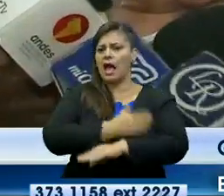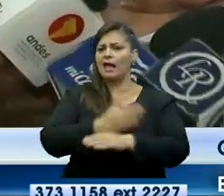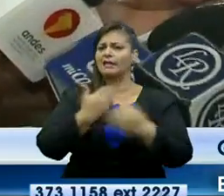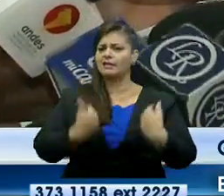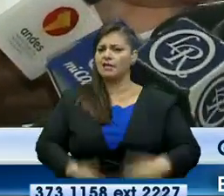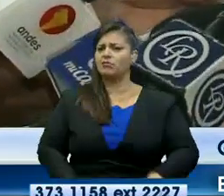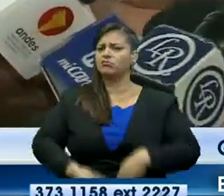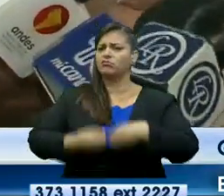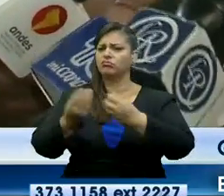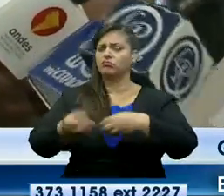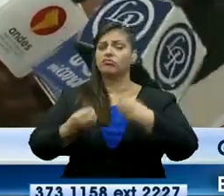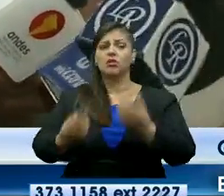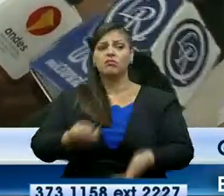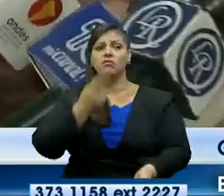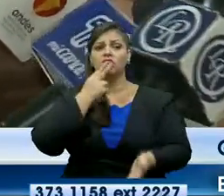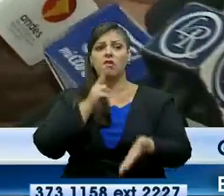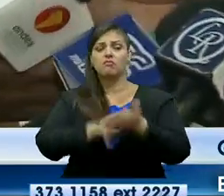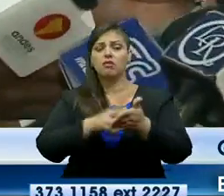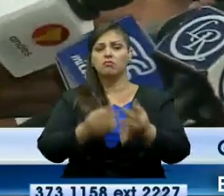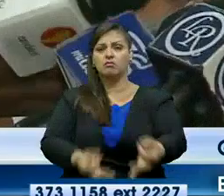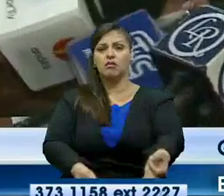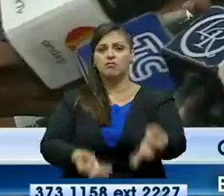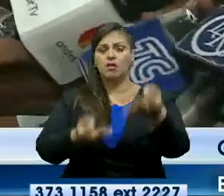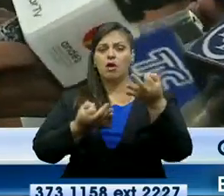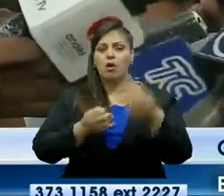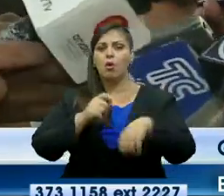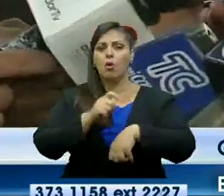en donde se me notifica a las